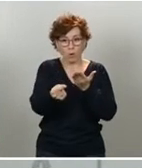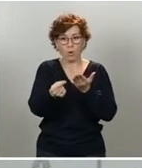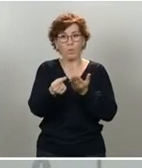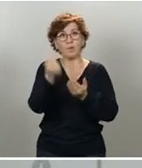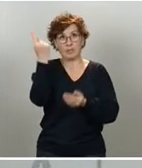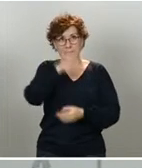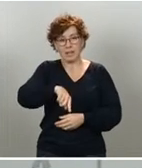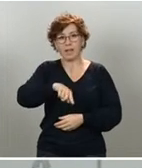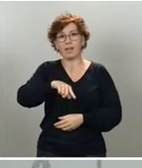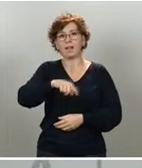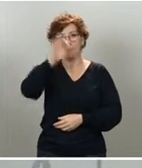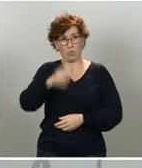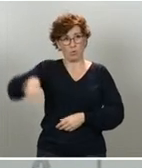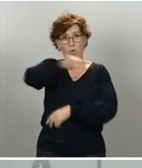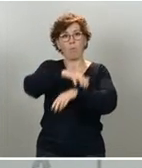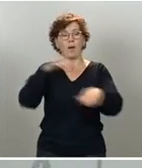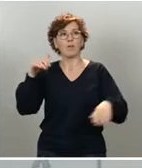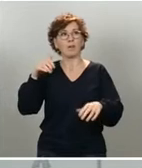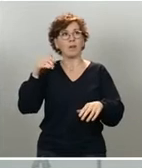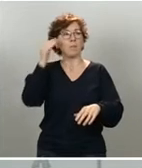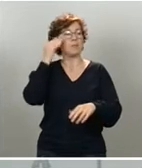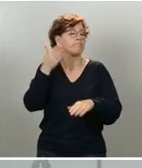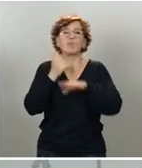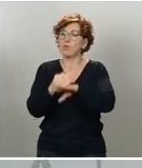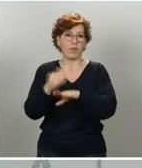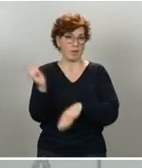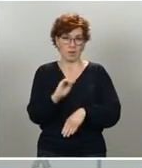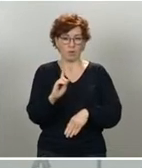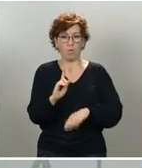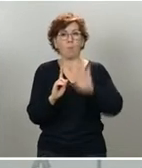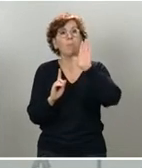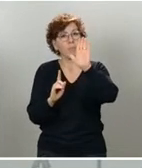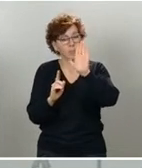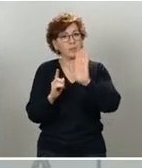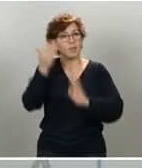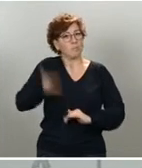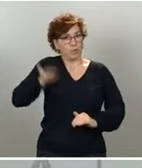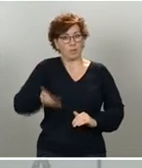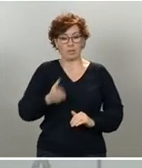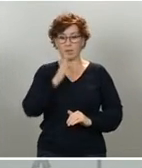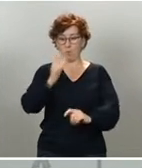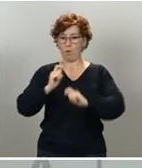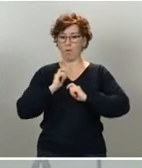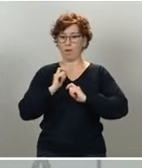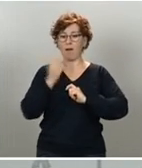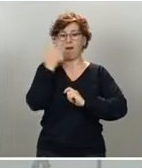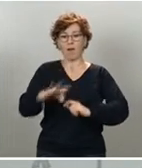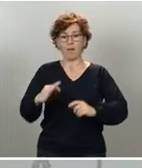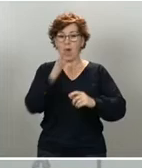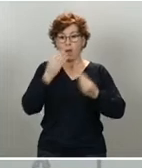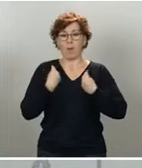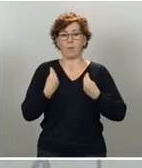aún insuficientes, pero son importantes. Y lo son porque marcan el cambio de rumbo que toman nuestras vidas.